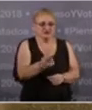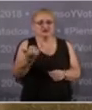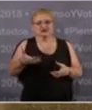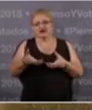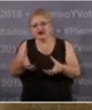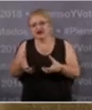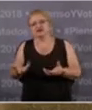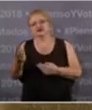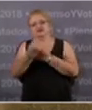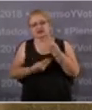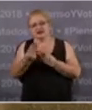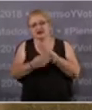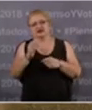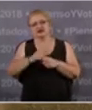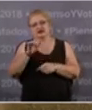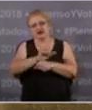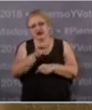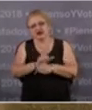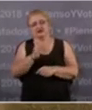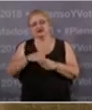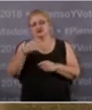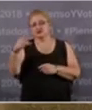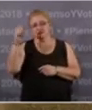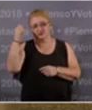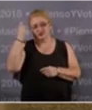centros comerciales, en el automóvil y en su propia casa.